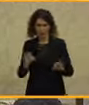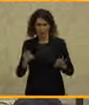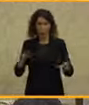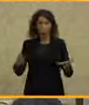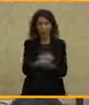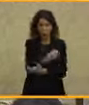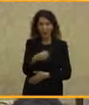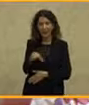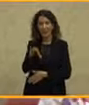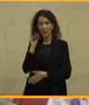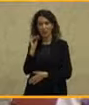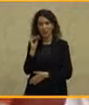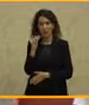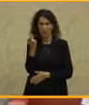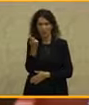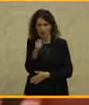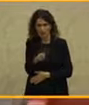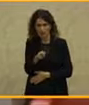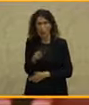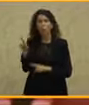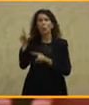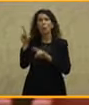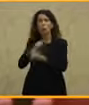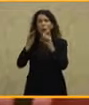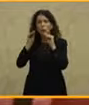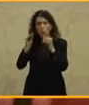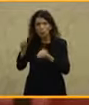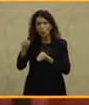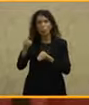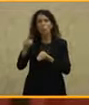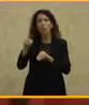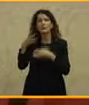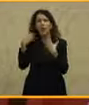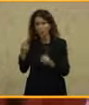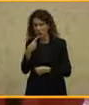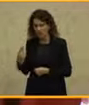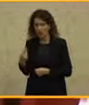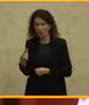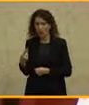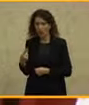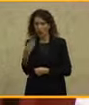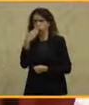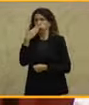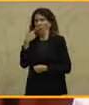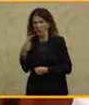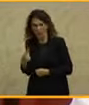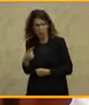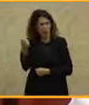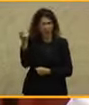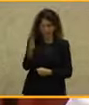Todos entenderíamos que no hace falta nombrar su problema de salud tan despectivamente. No es necesario.